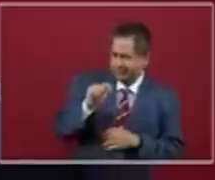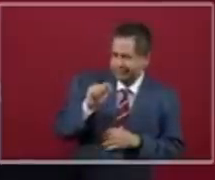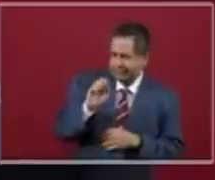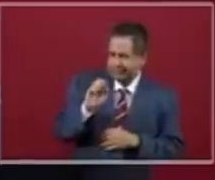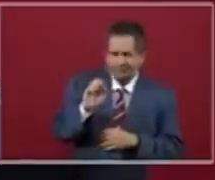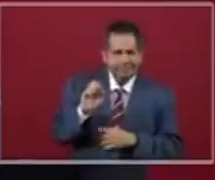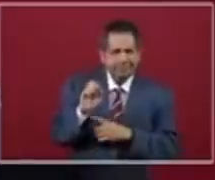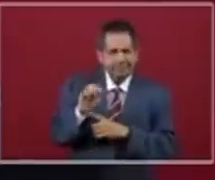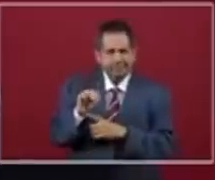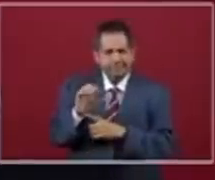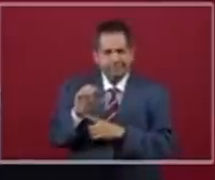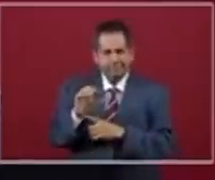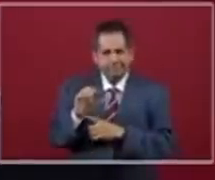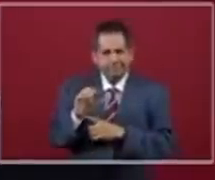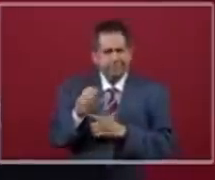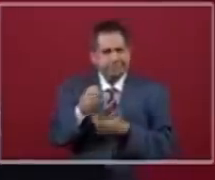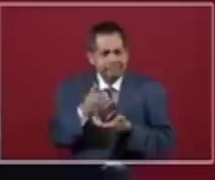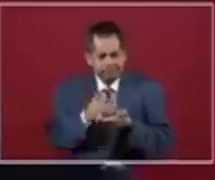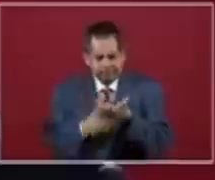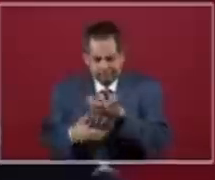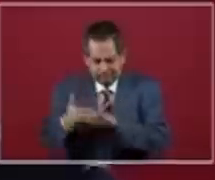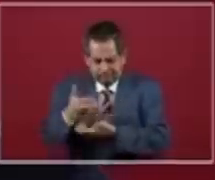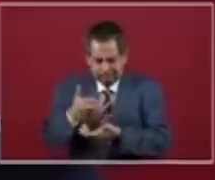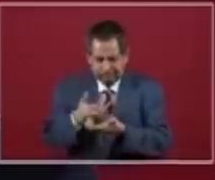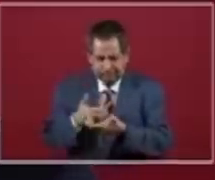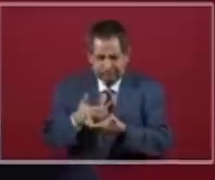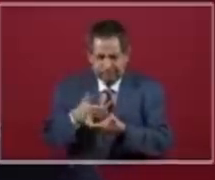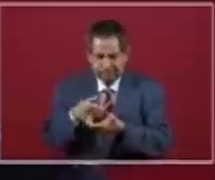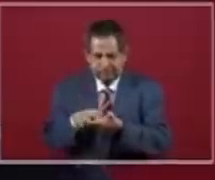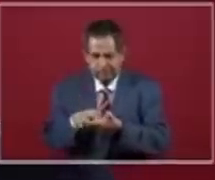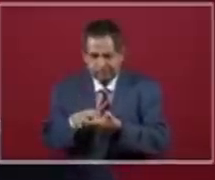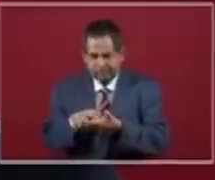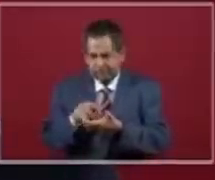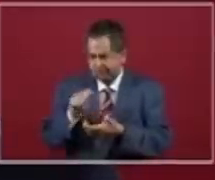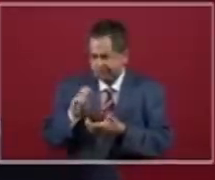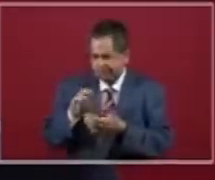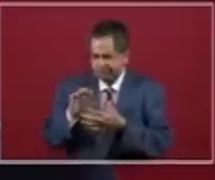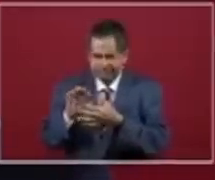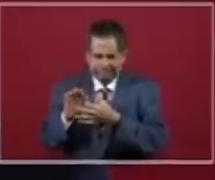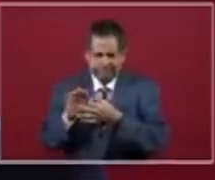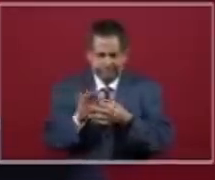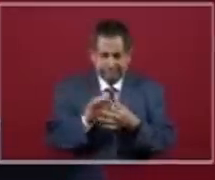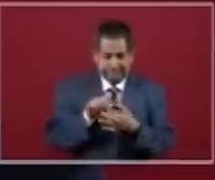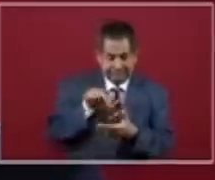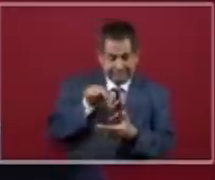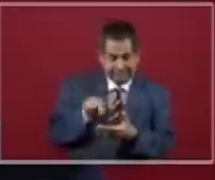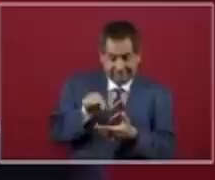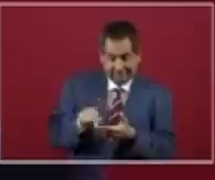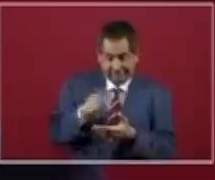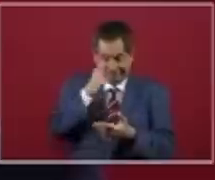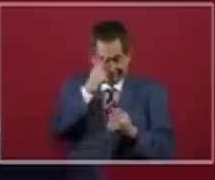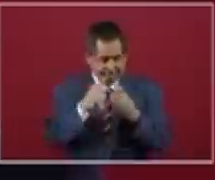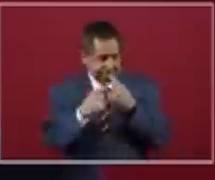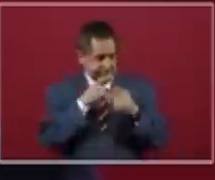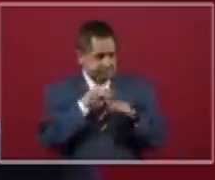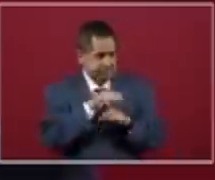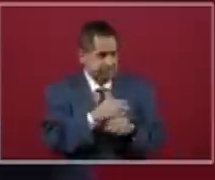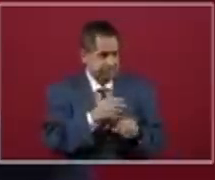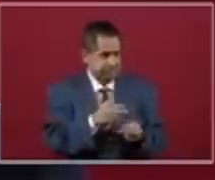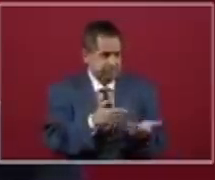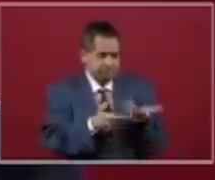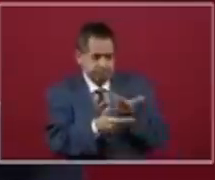de tema comercial o el actual T-MEC el foro o el espacio para hacer la negociación de